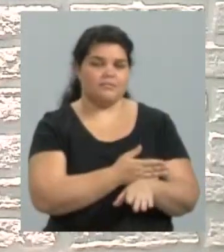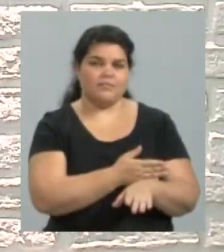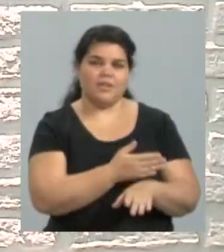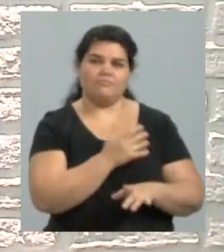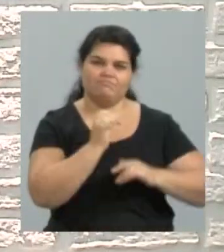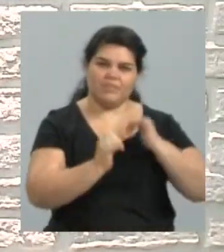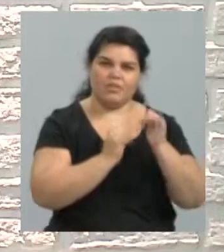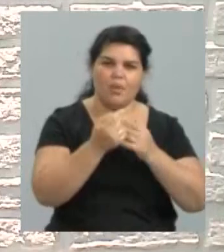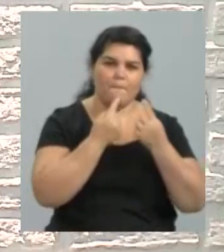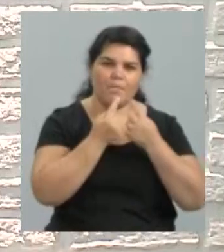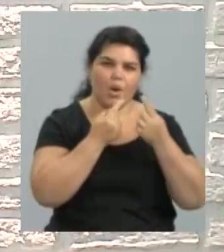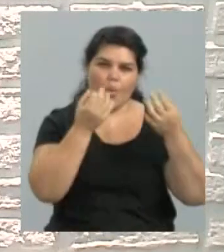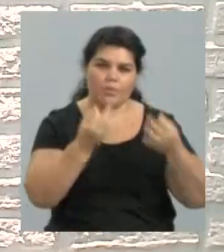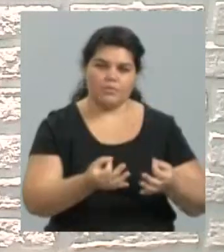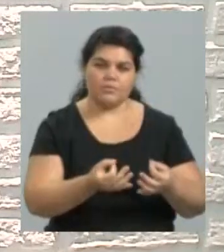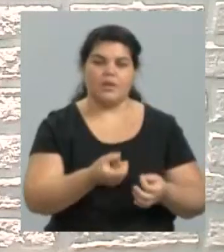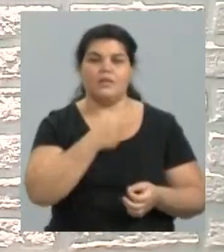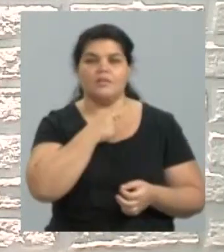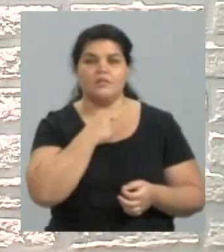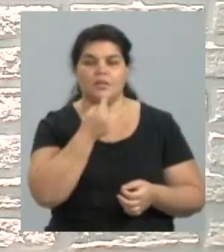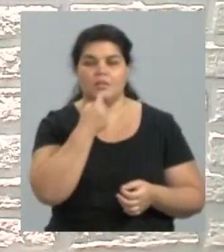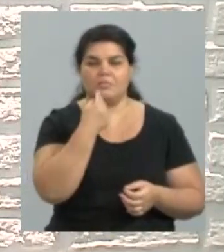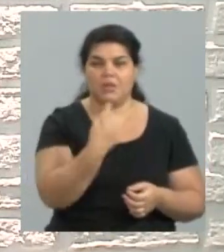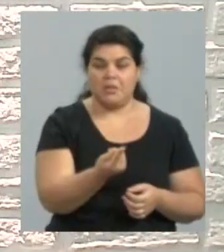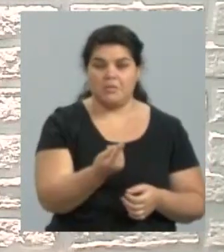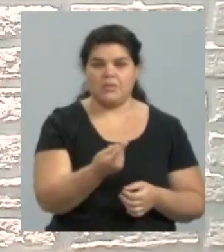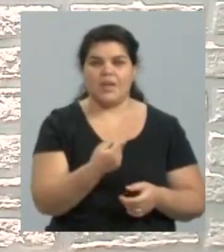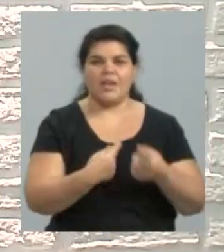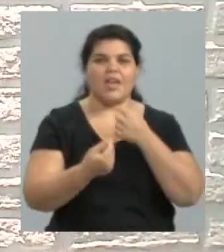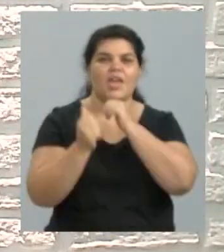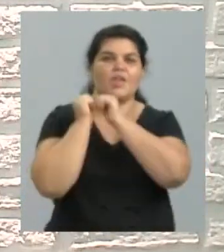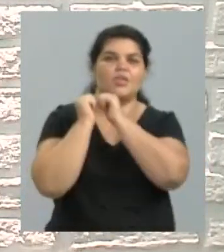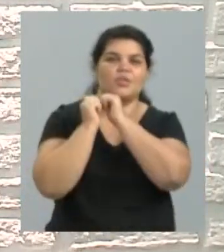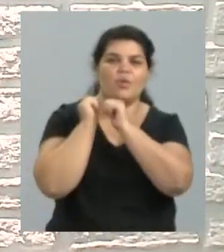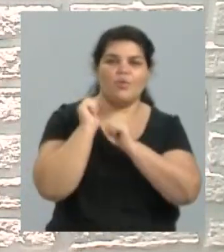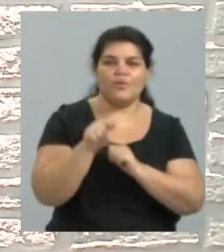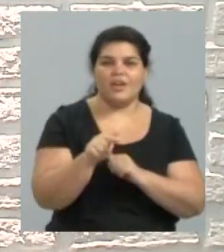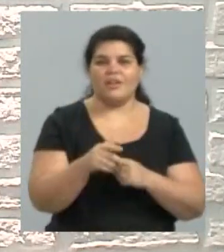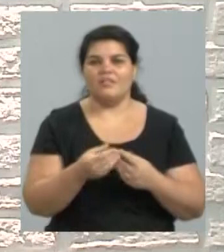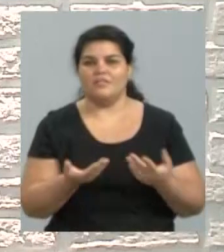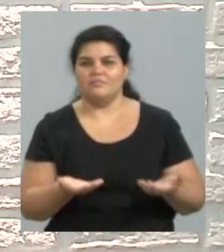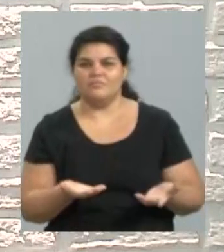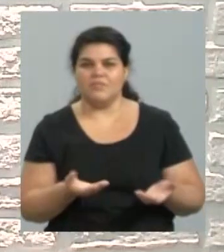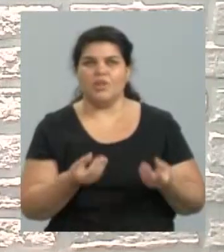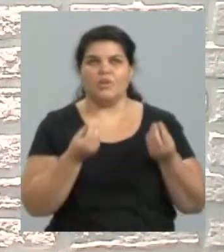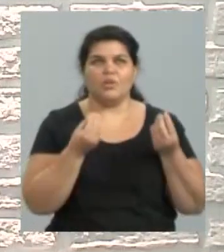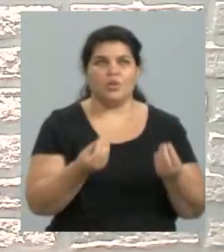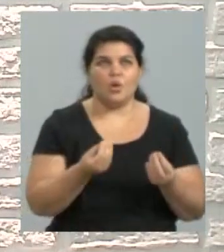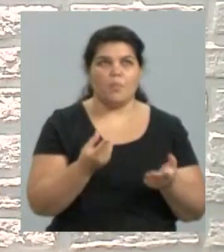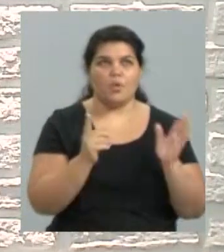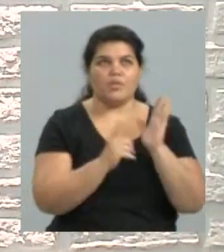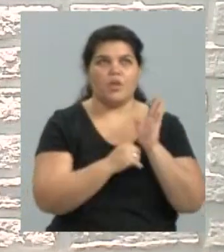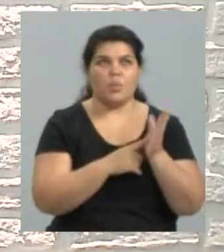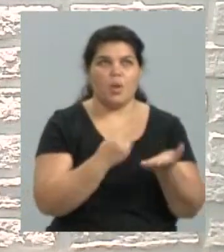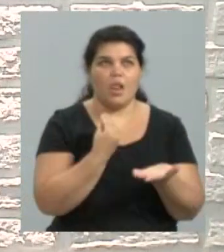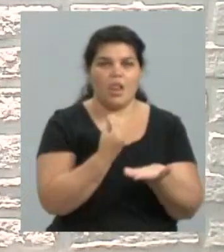en profundidad con Claudia, brevemente contarnos un poquito tu historia, cómo llegaste a estar siendo titular del